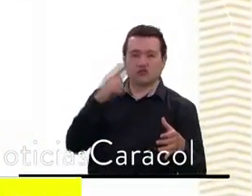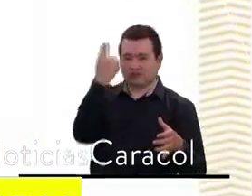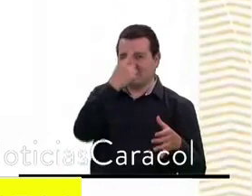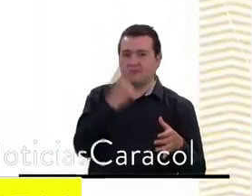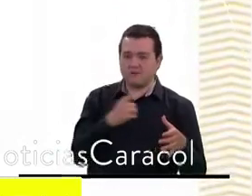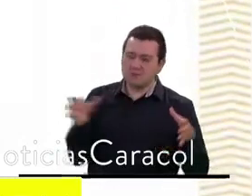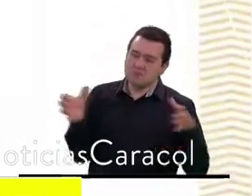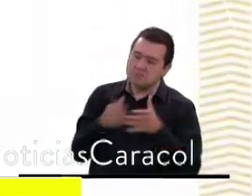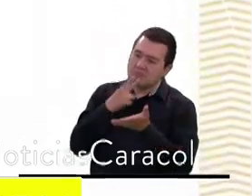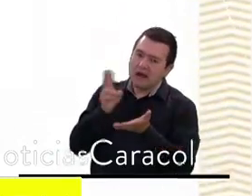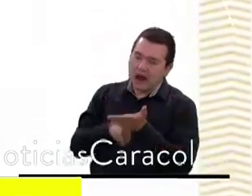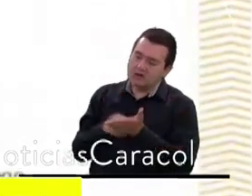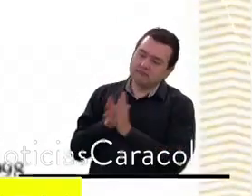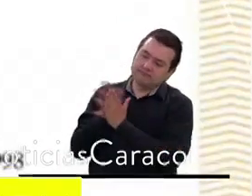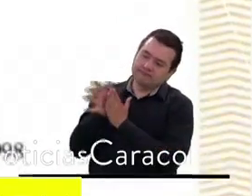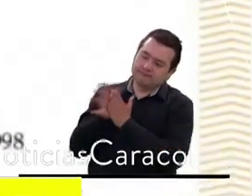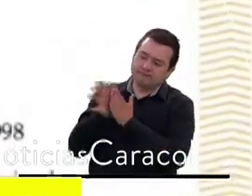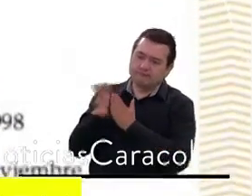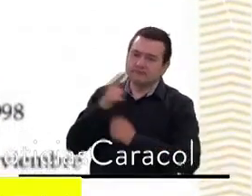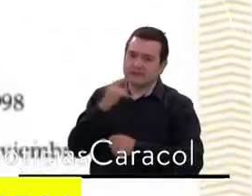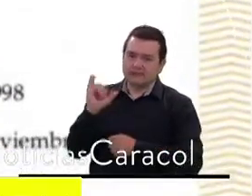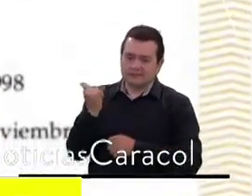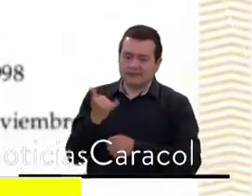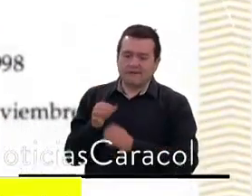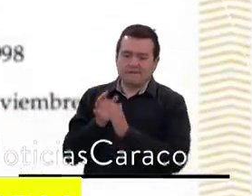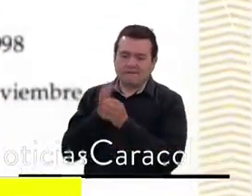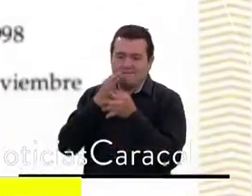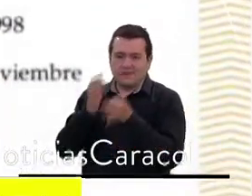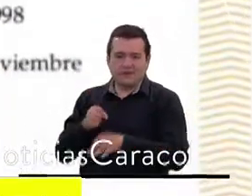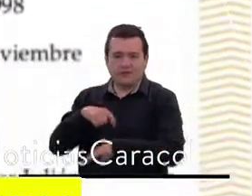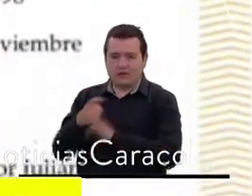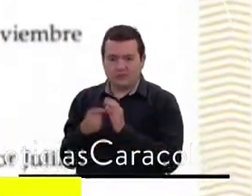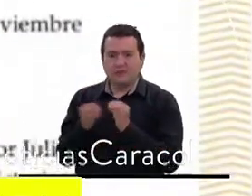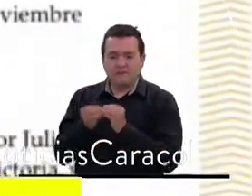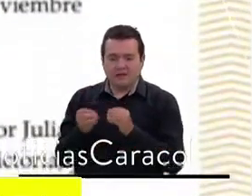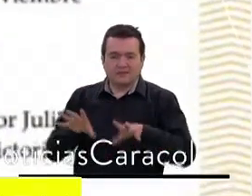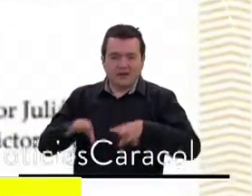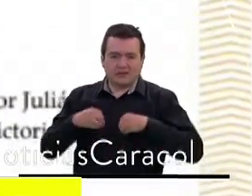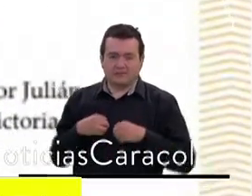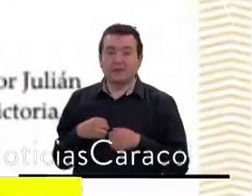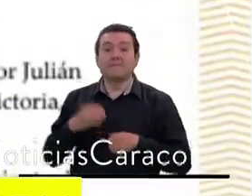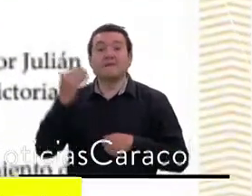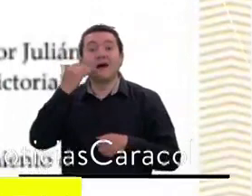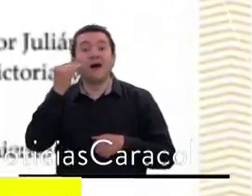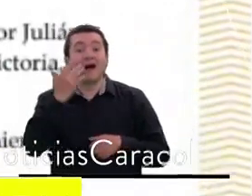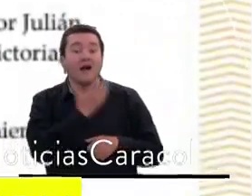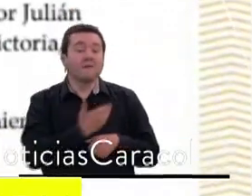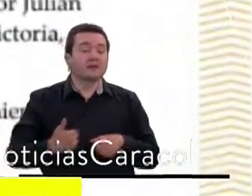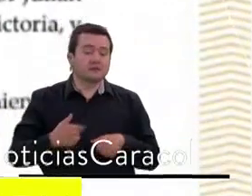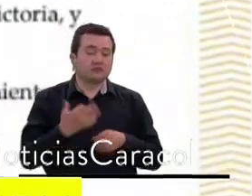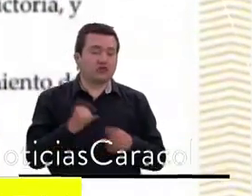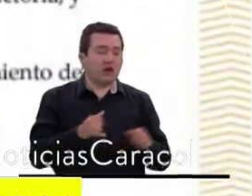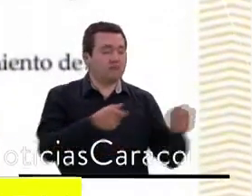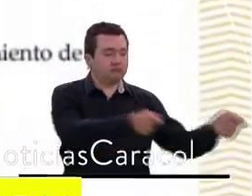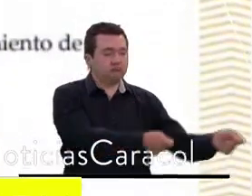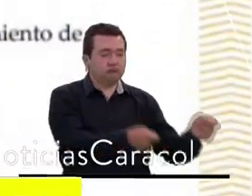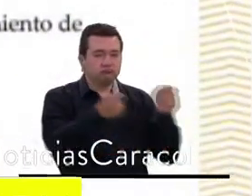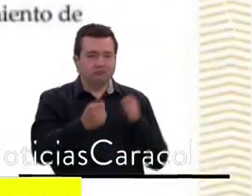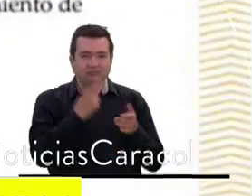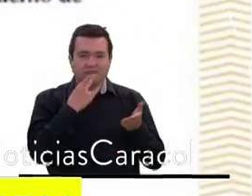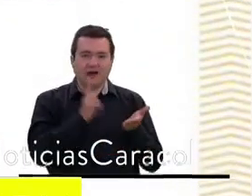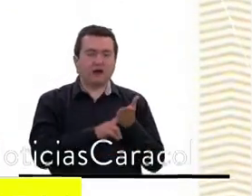aportar verdad y reconocer responsabilidad temprana en estos hechos. La carta recibida por la JEP el